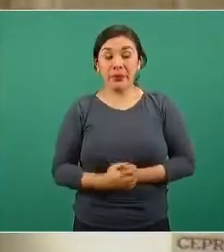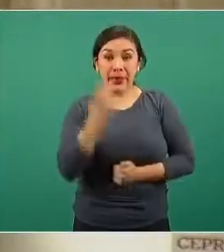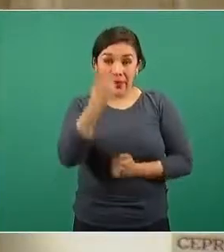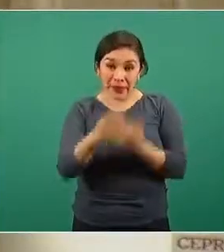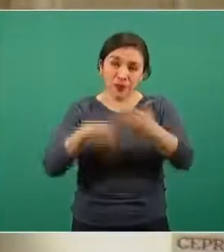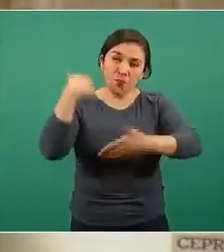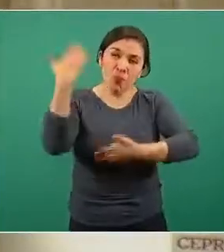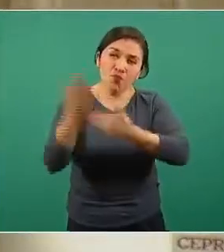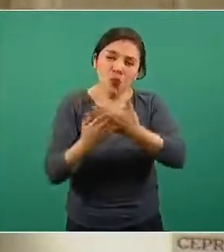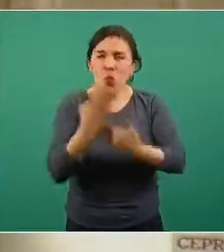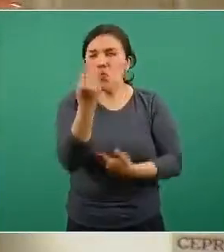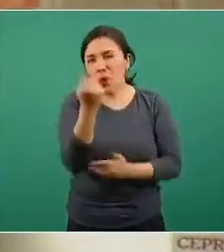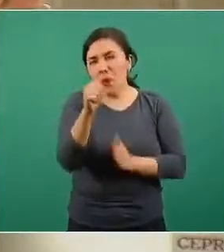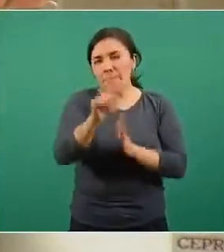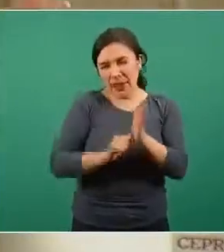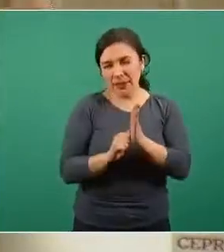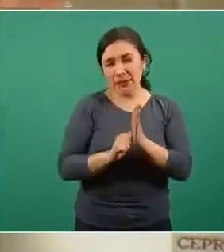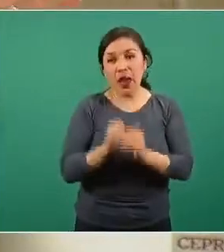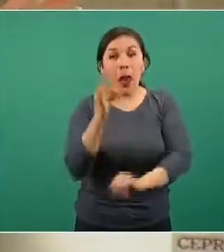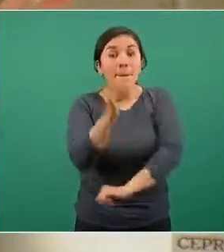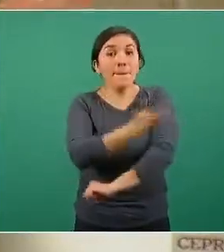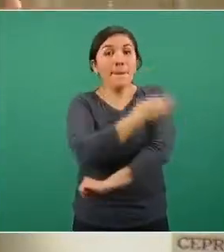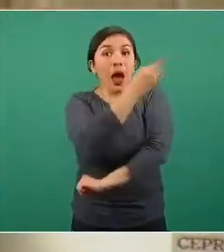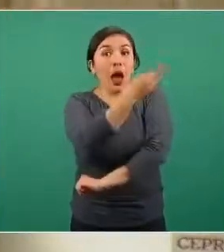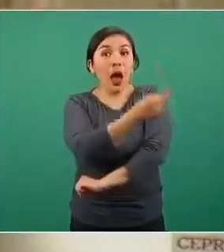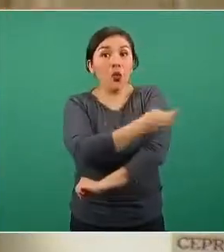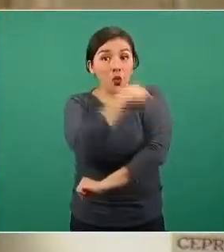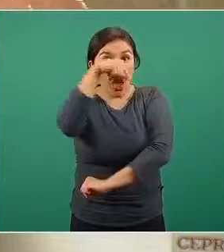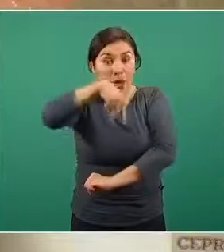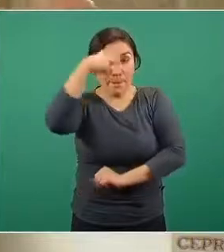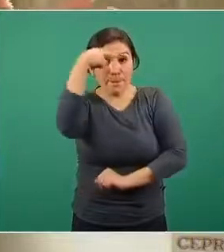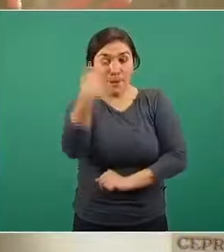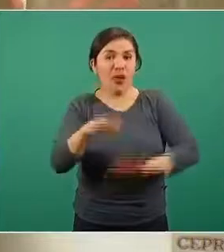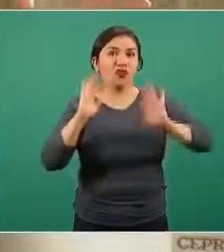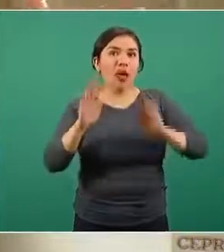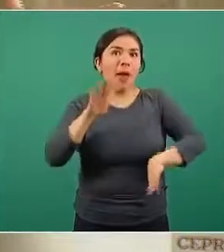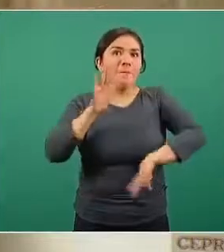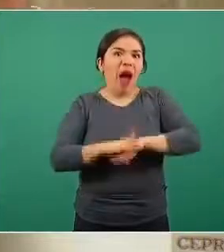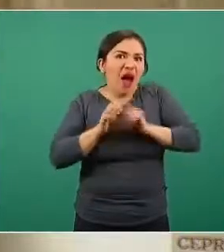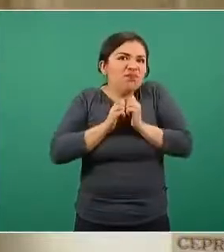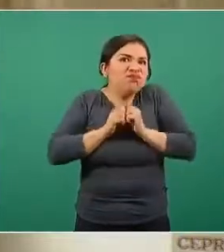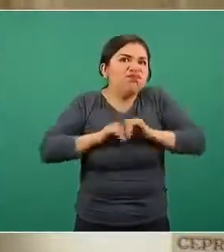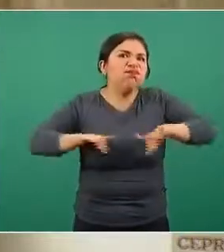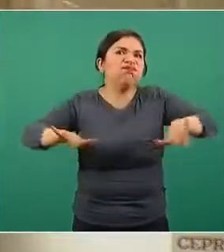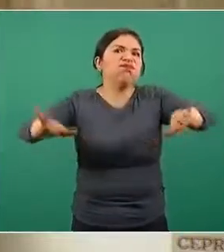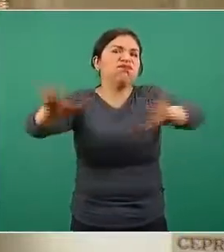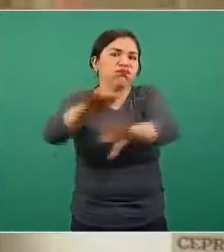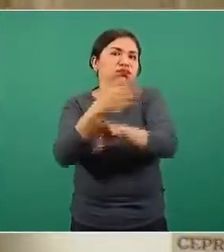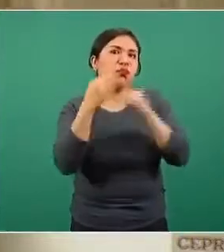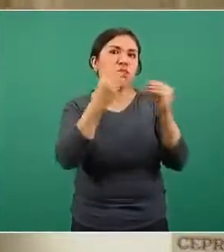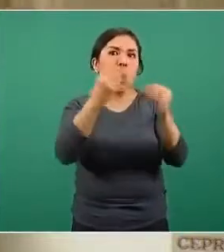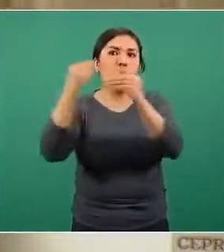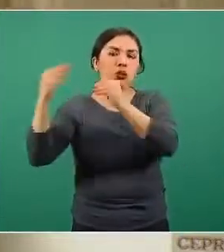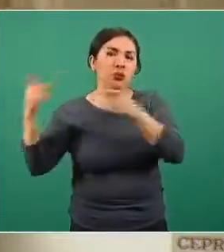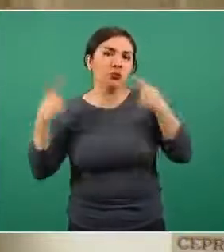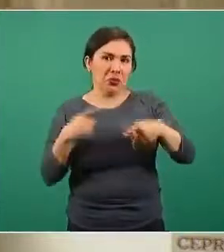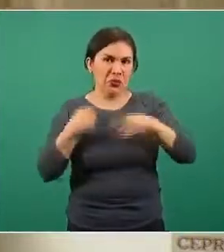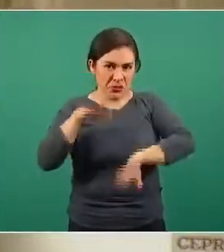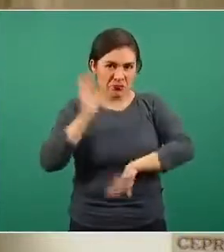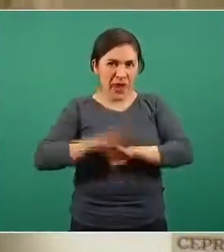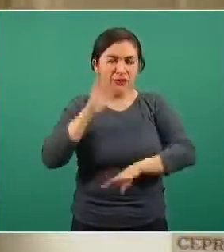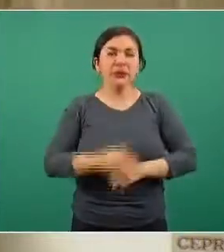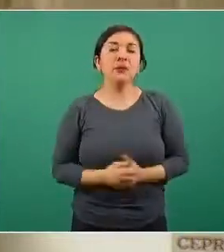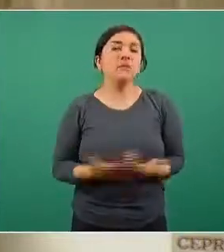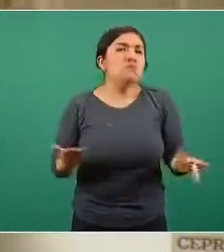entonces ya la vacunación masiva aquí en México pues abarcaría ya bastante sector,